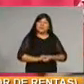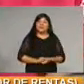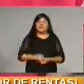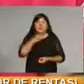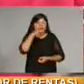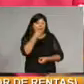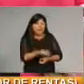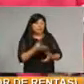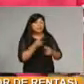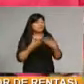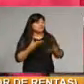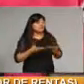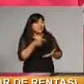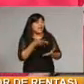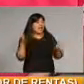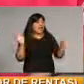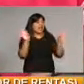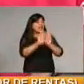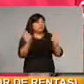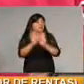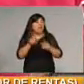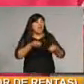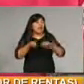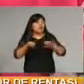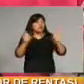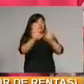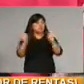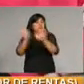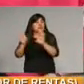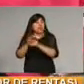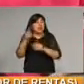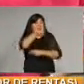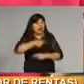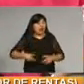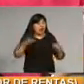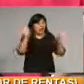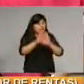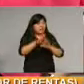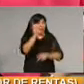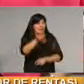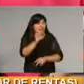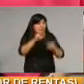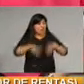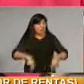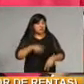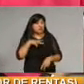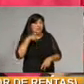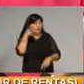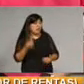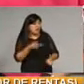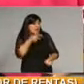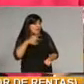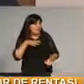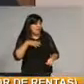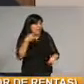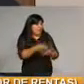clausurados cuáles son los motivos de clausura a veces pensábamos que podría ser por falta de pago de impuestos no no